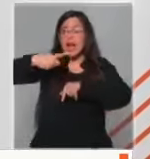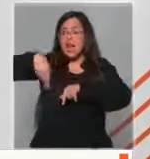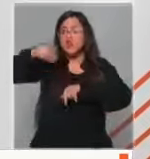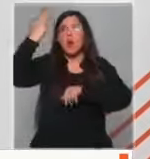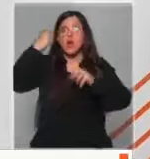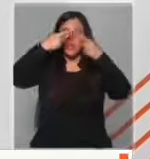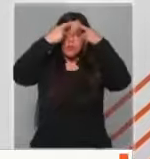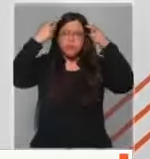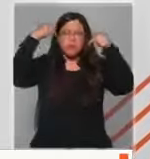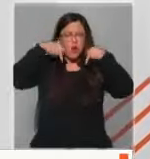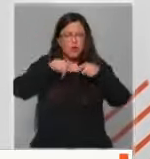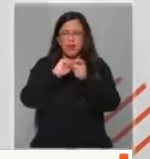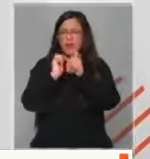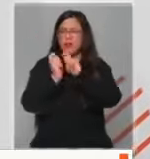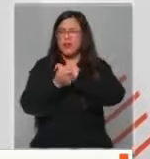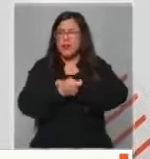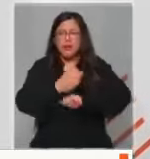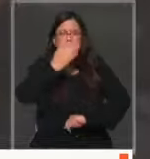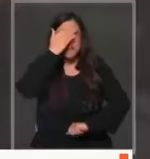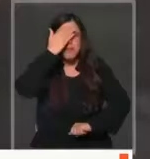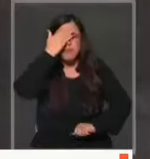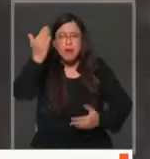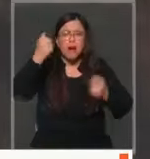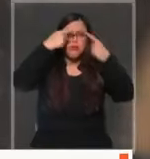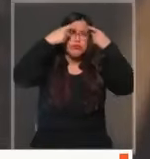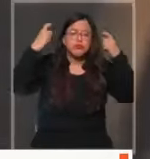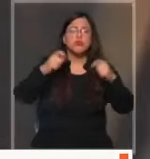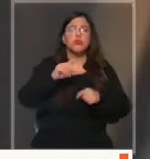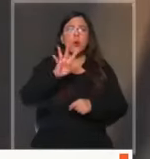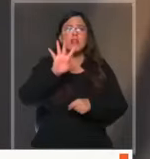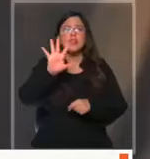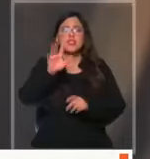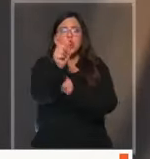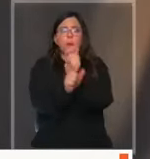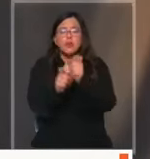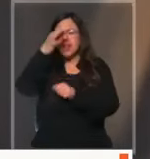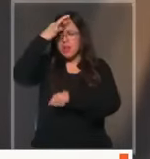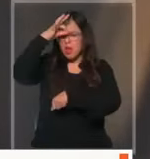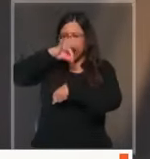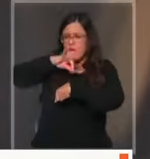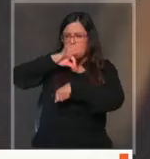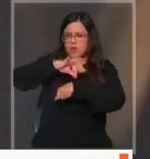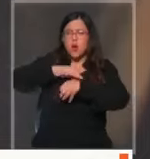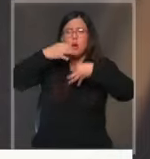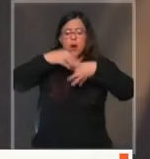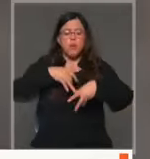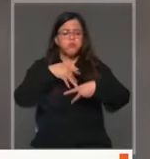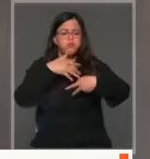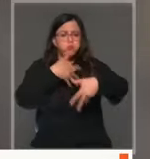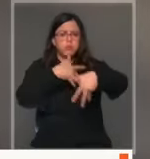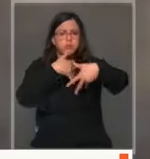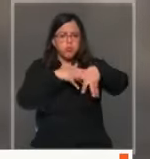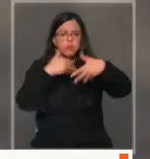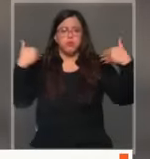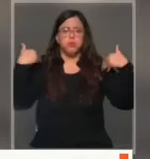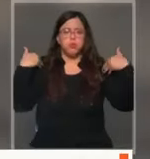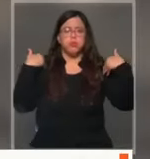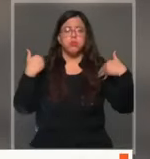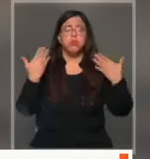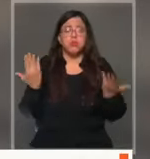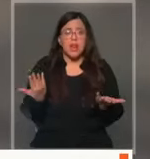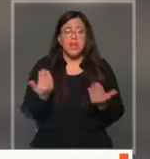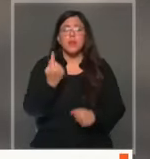se ha convertido en una verdadera pesadilla. 45 conscriptos se enfermaron después de una marcha de entrenamiento que cobró la vida del